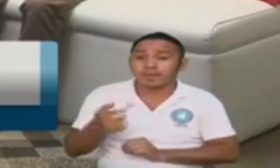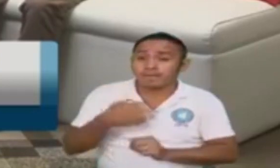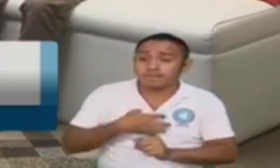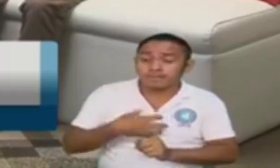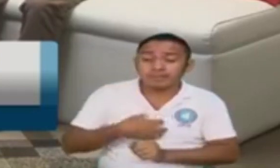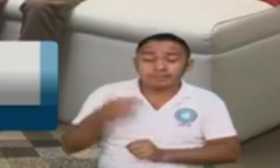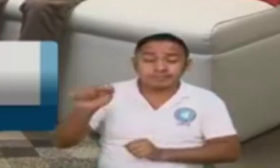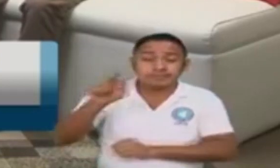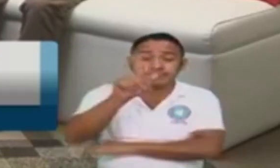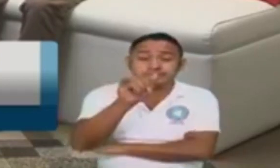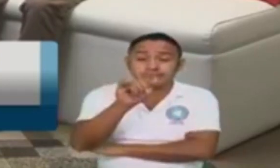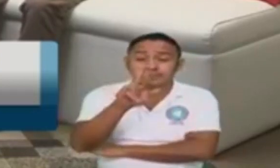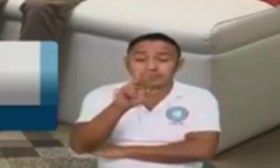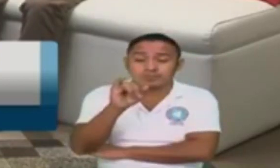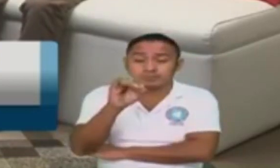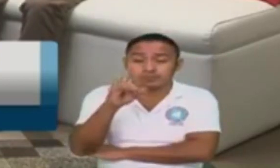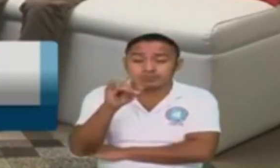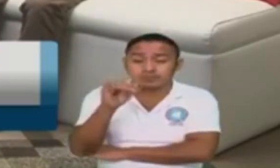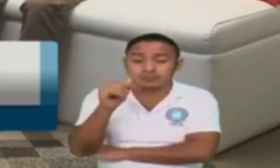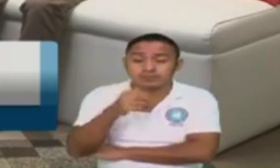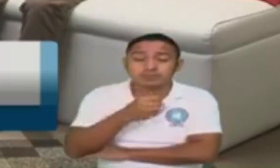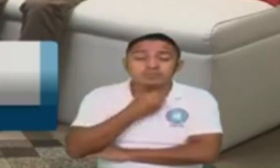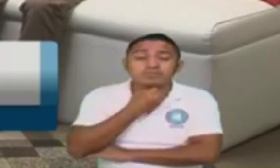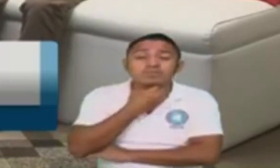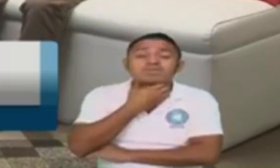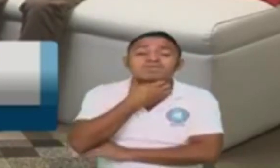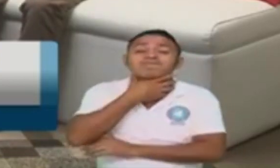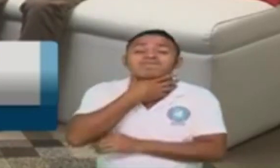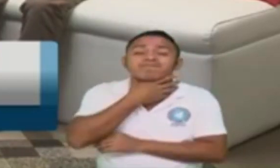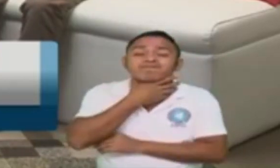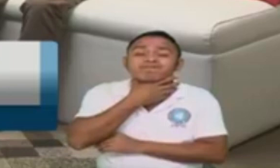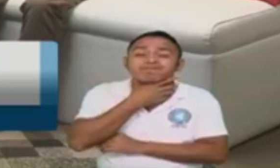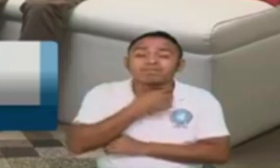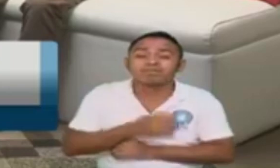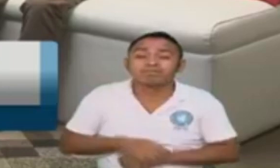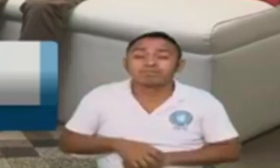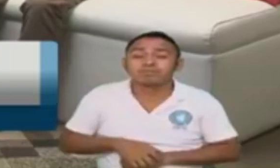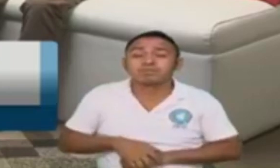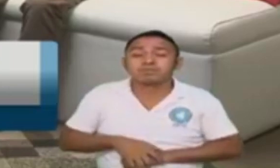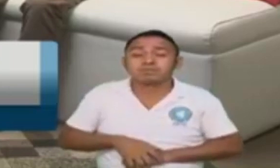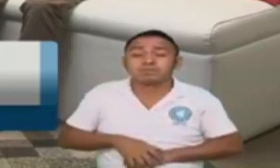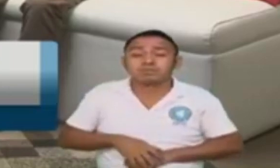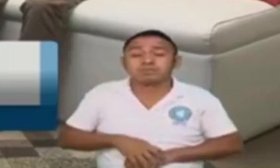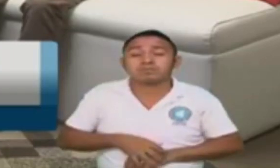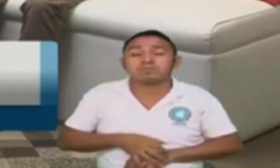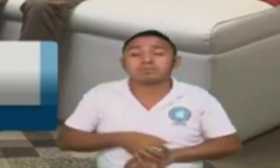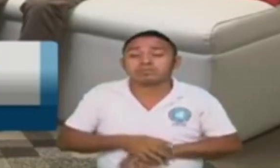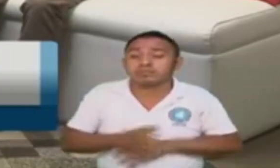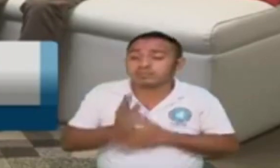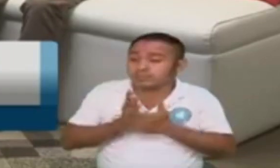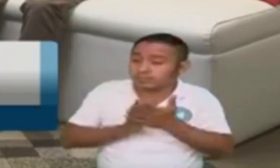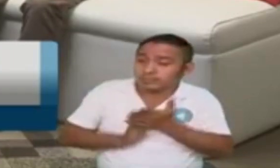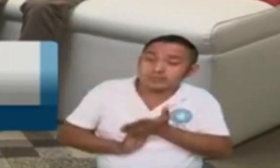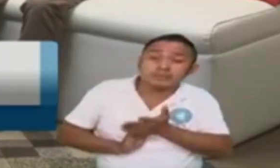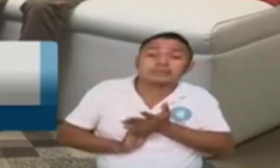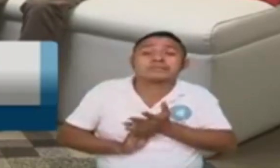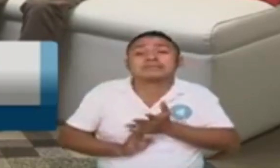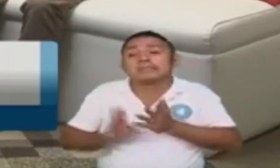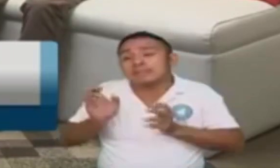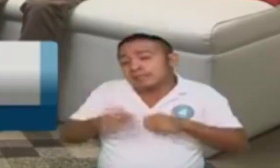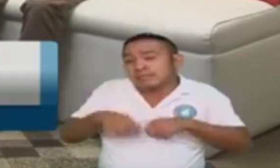Esa tiroiditis, entonces, inflama el tiroides, lo hace crecer. En algunos casos puede o no ser